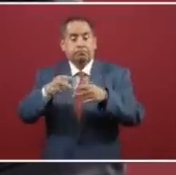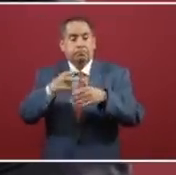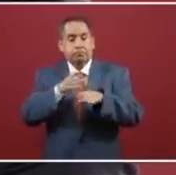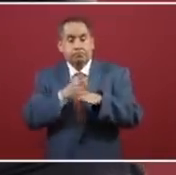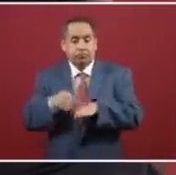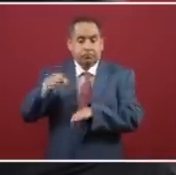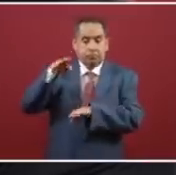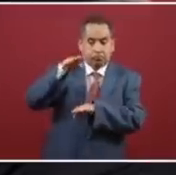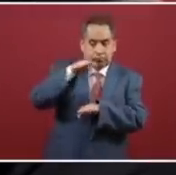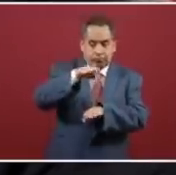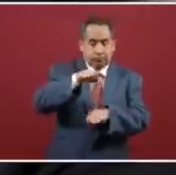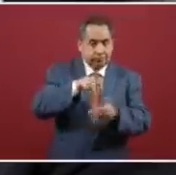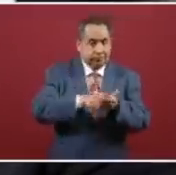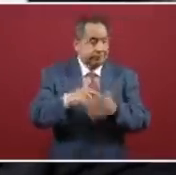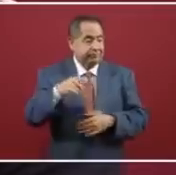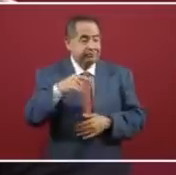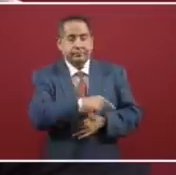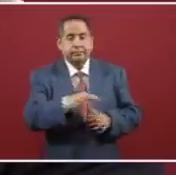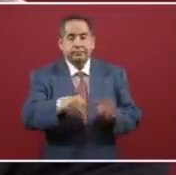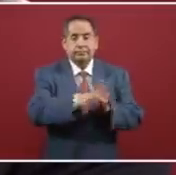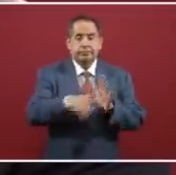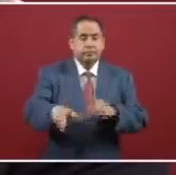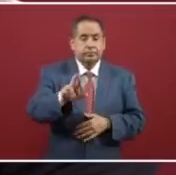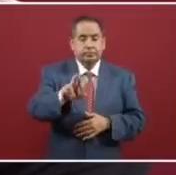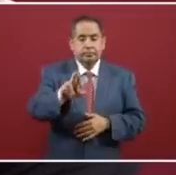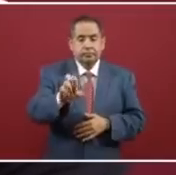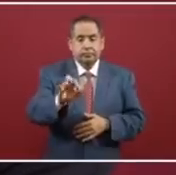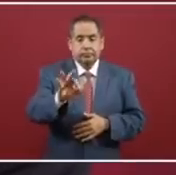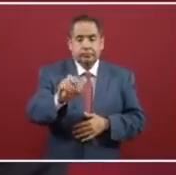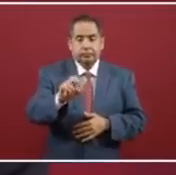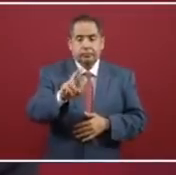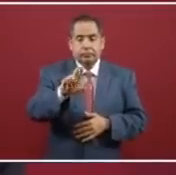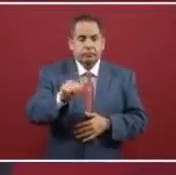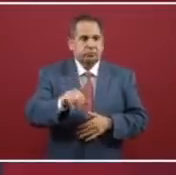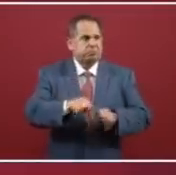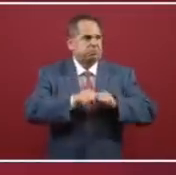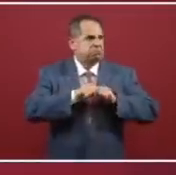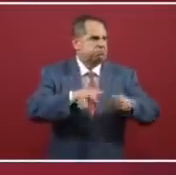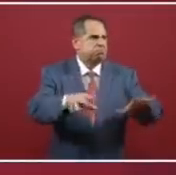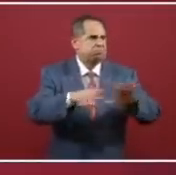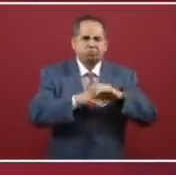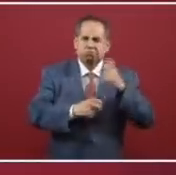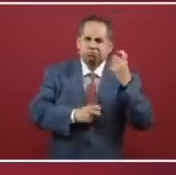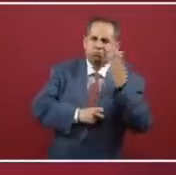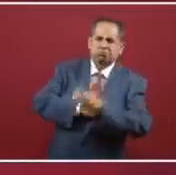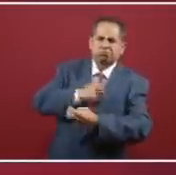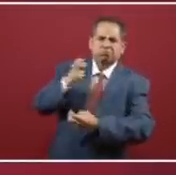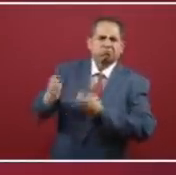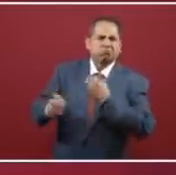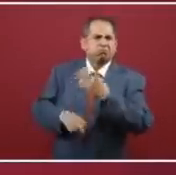reforma he hecho and arte una campaña en contra de los segundos pisos